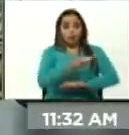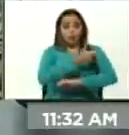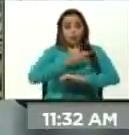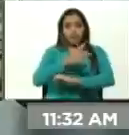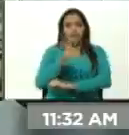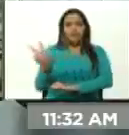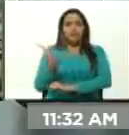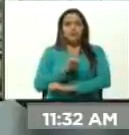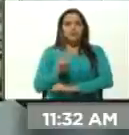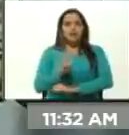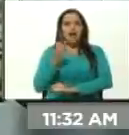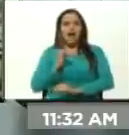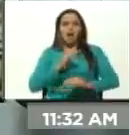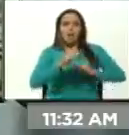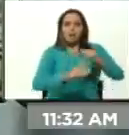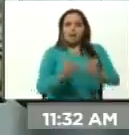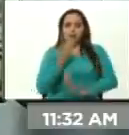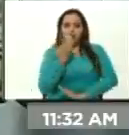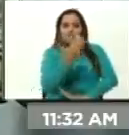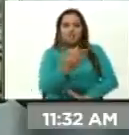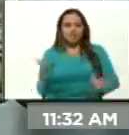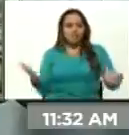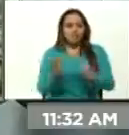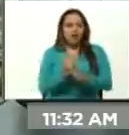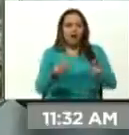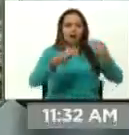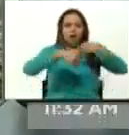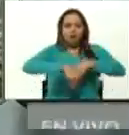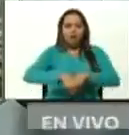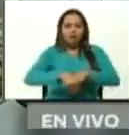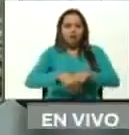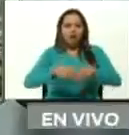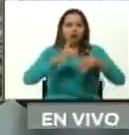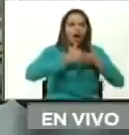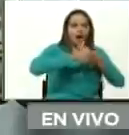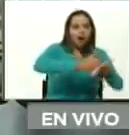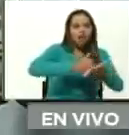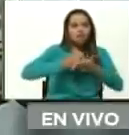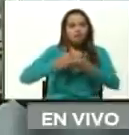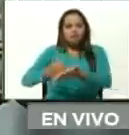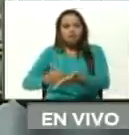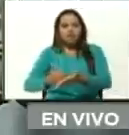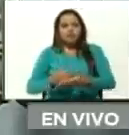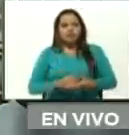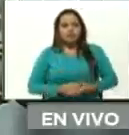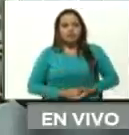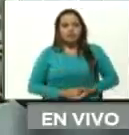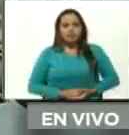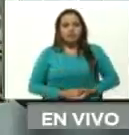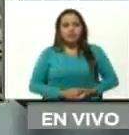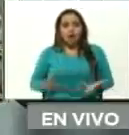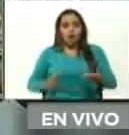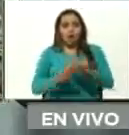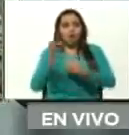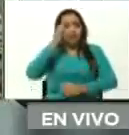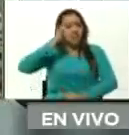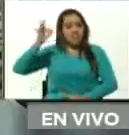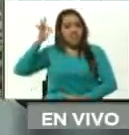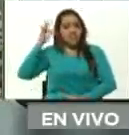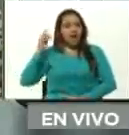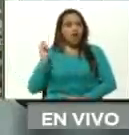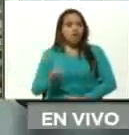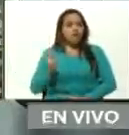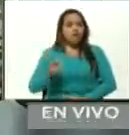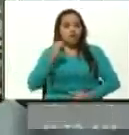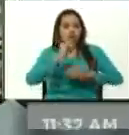venezolano dio un paso adelante para alcanzar un acuerdo de cooperación con la Fiscalía de la Corte Penal